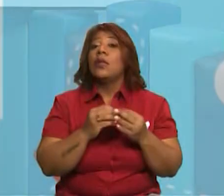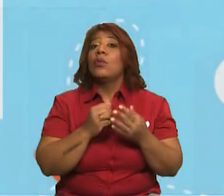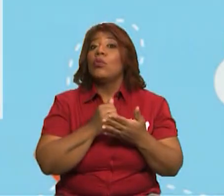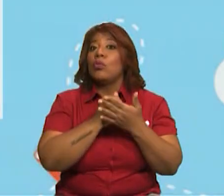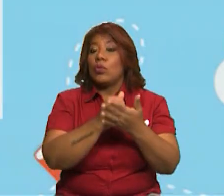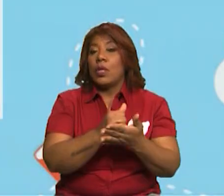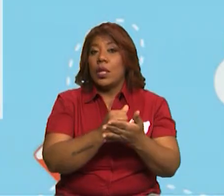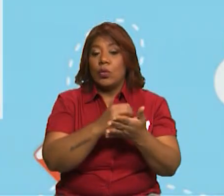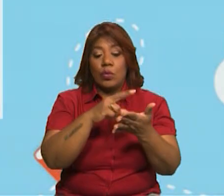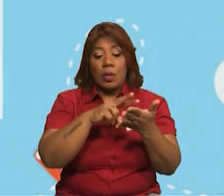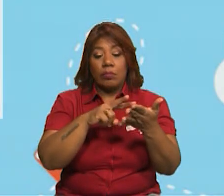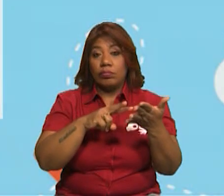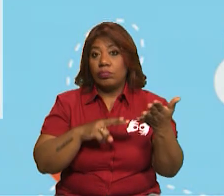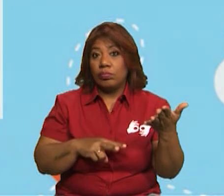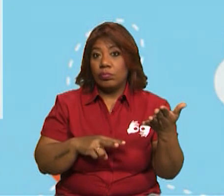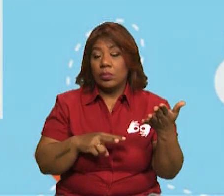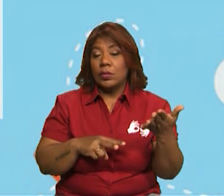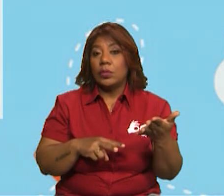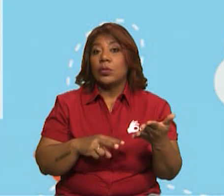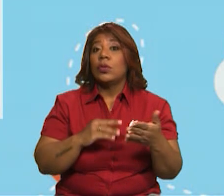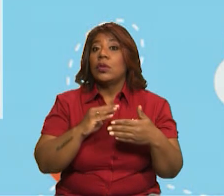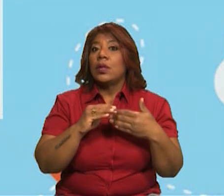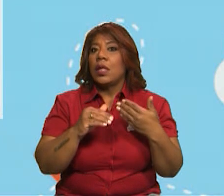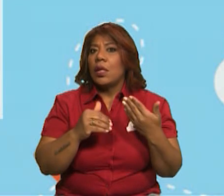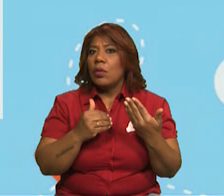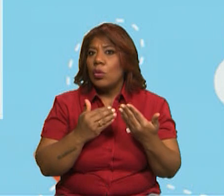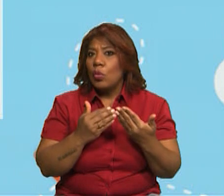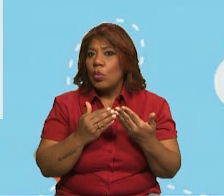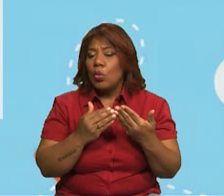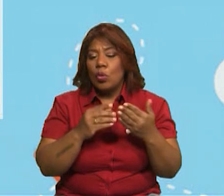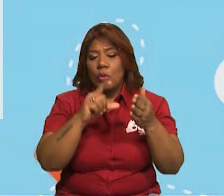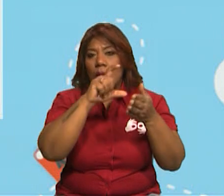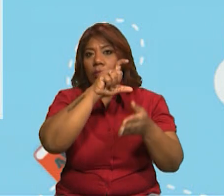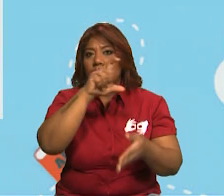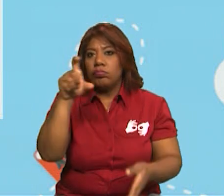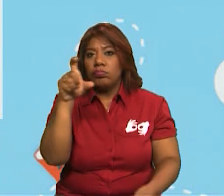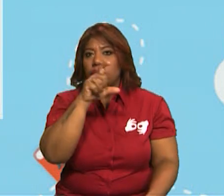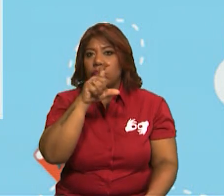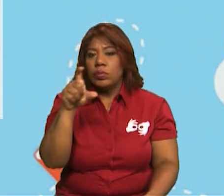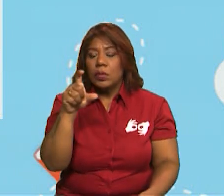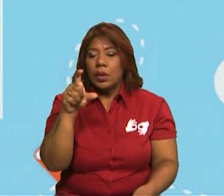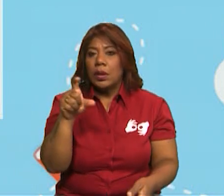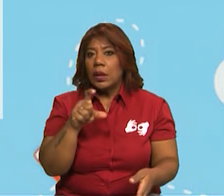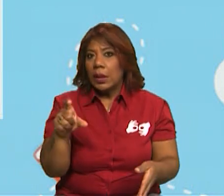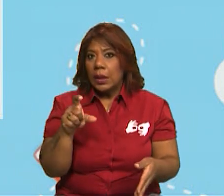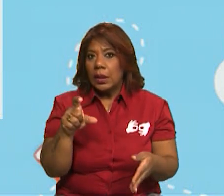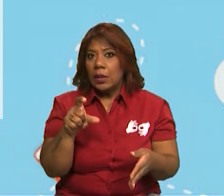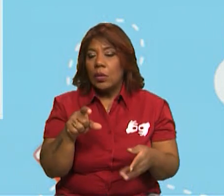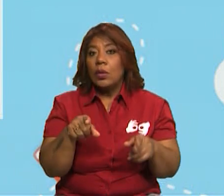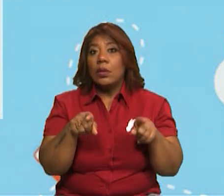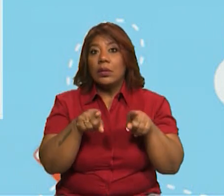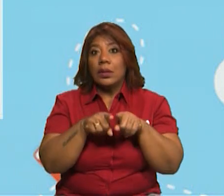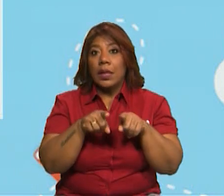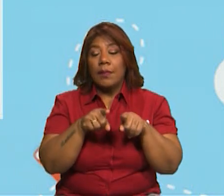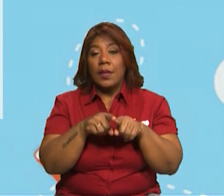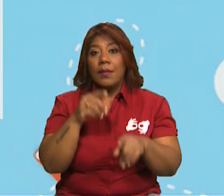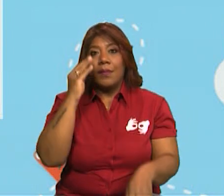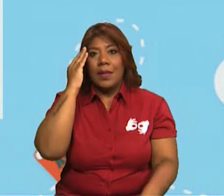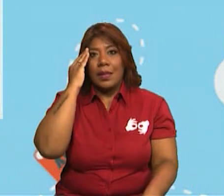para orientar al lector en cuanto a su estructura, al objetivo de su contenido y para captar la